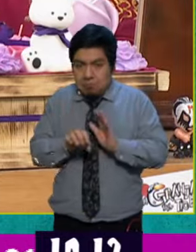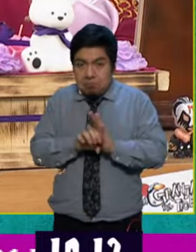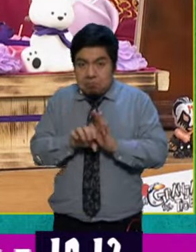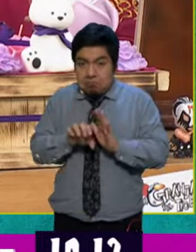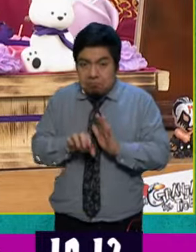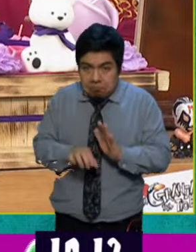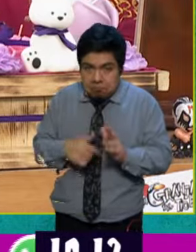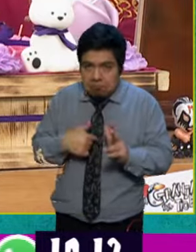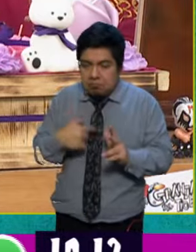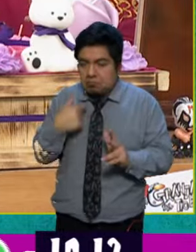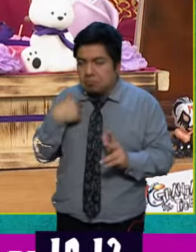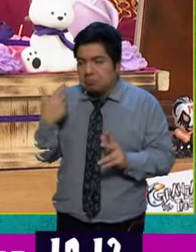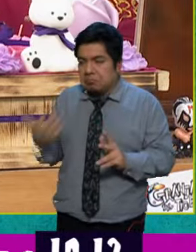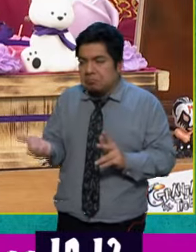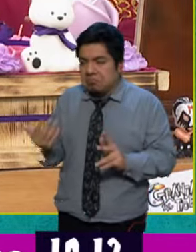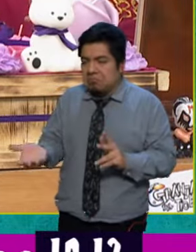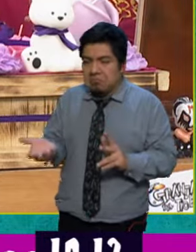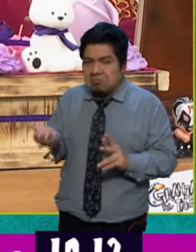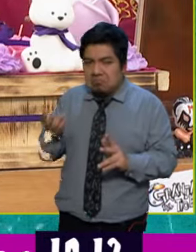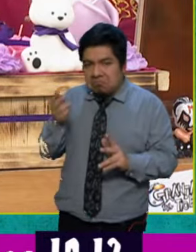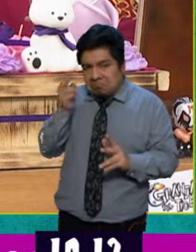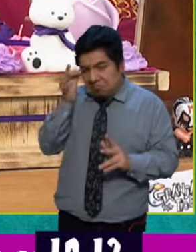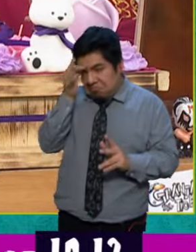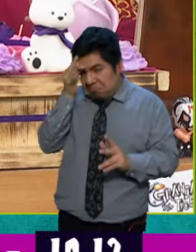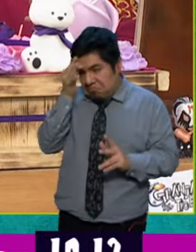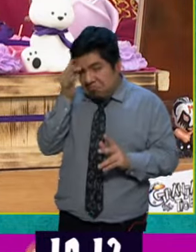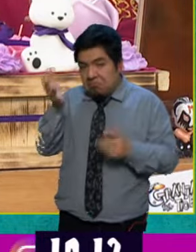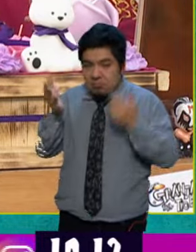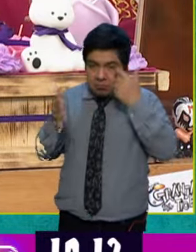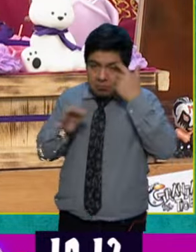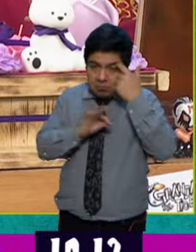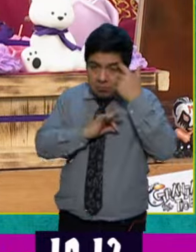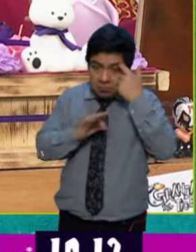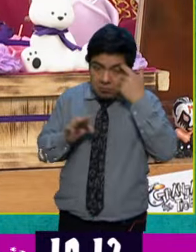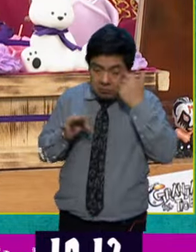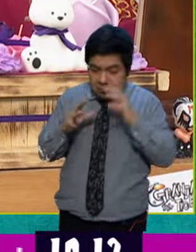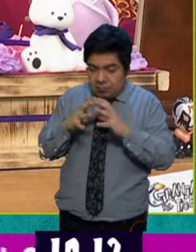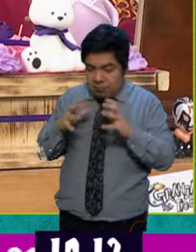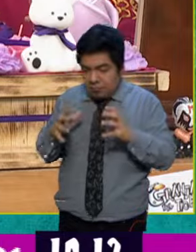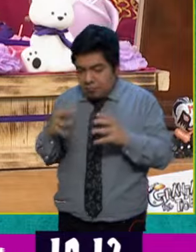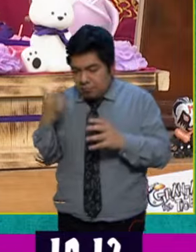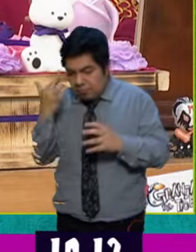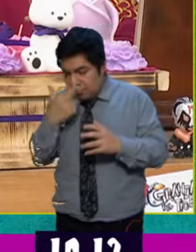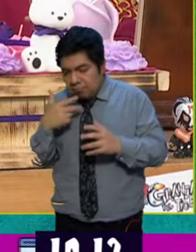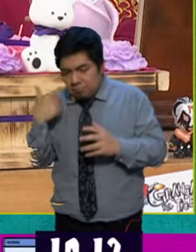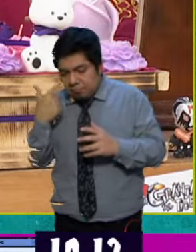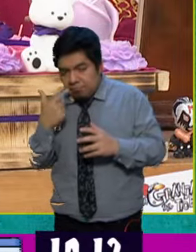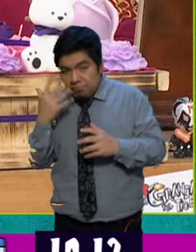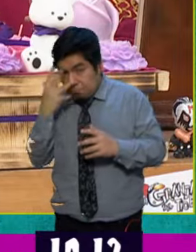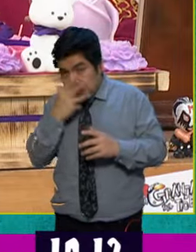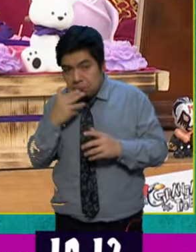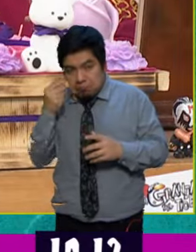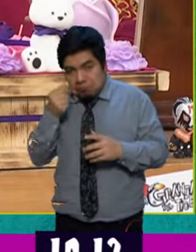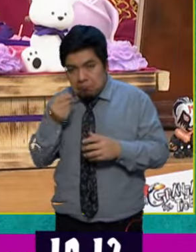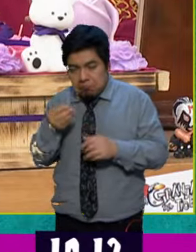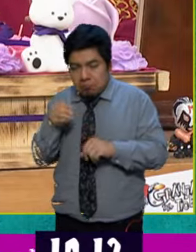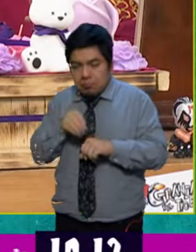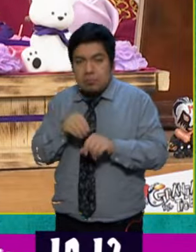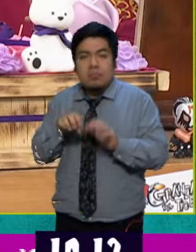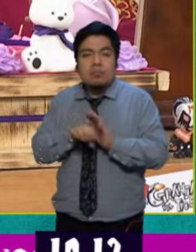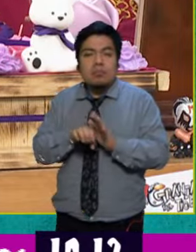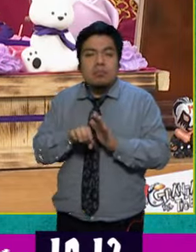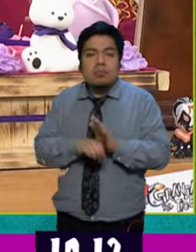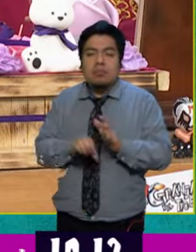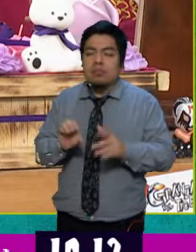un inútil, a lo mejor puedo lograr un platillo muy bonito, muy bien presentado. ¿Sabes qué estaba pensando? Los buñuelos, mi